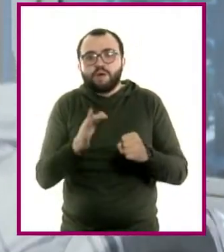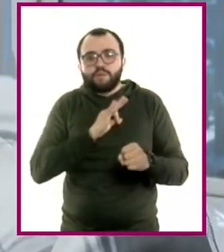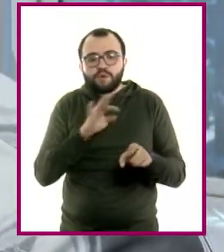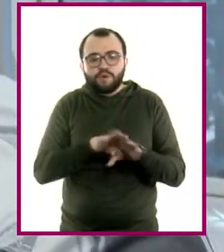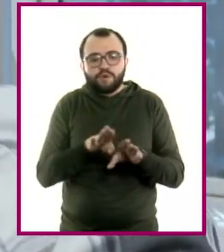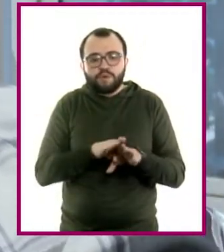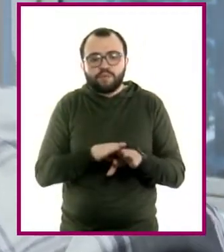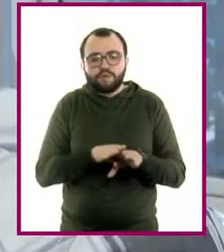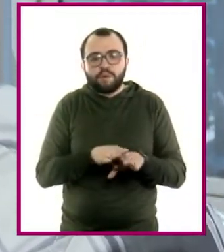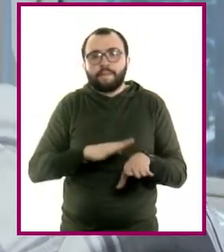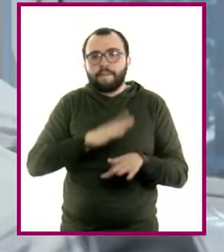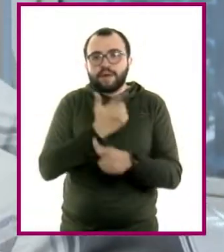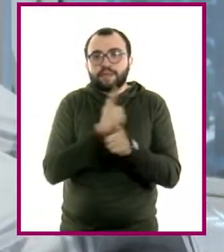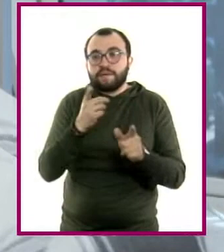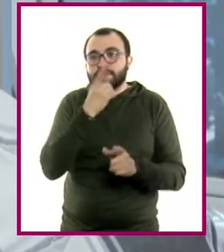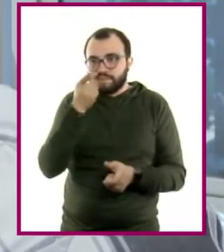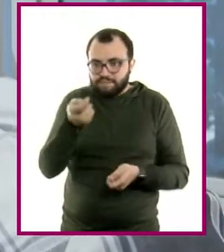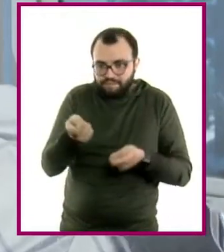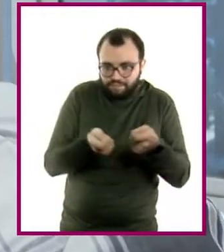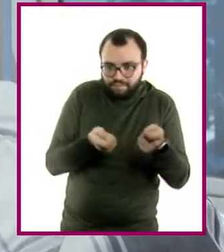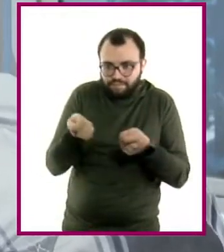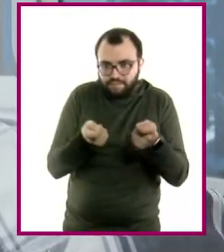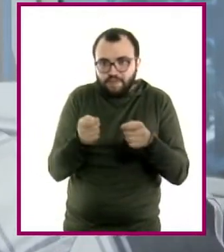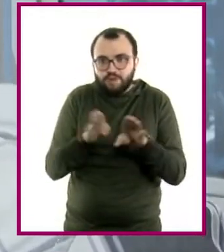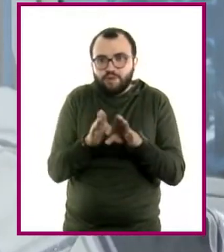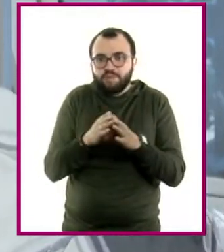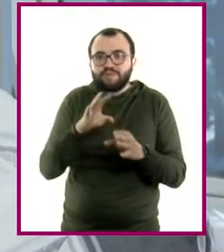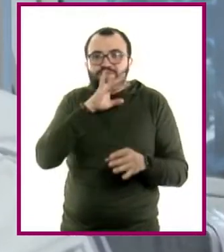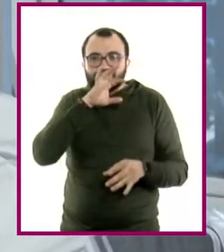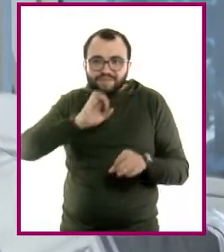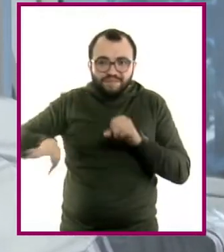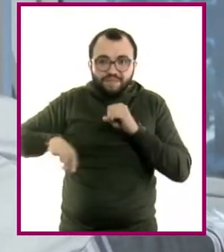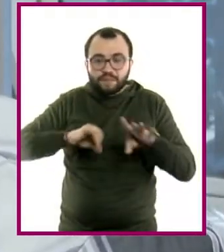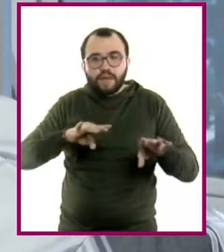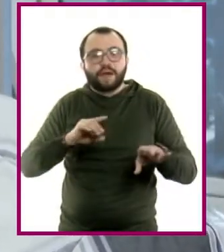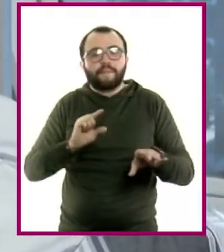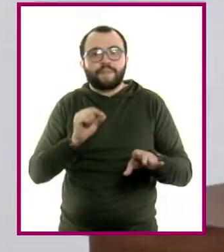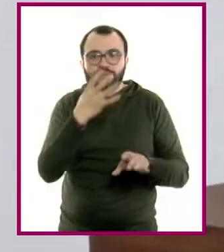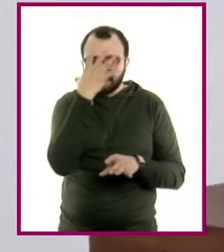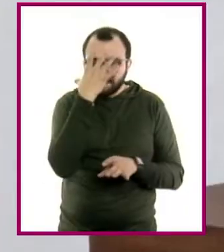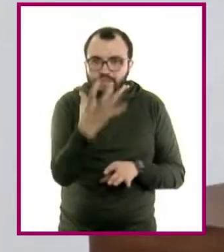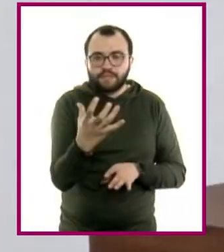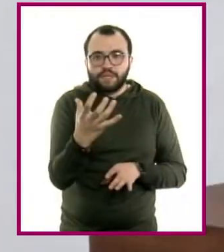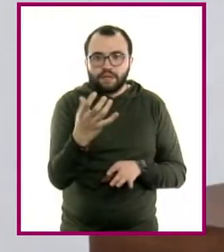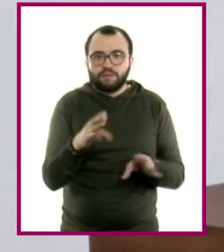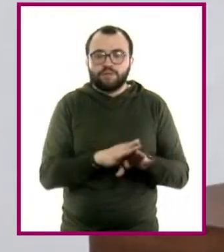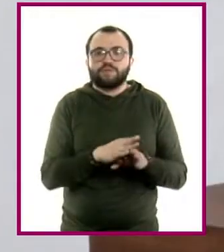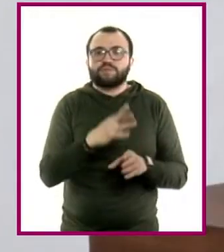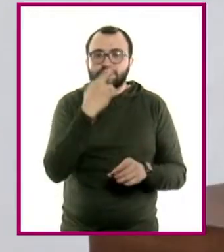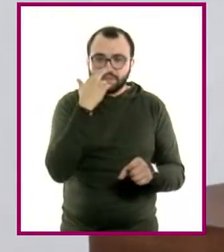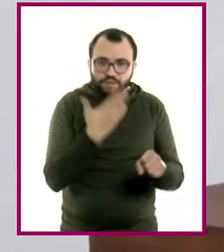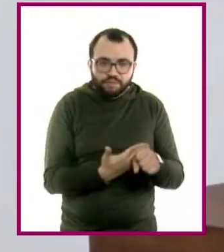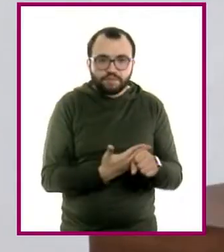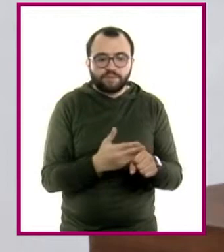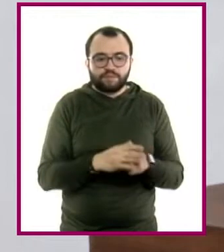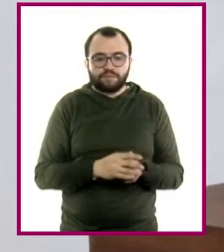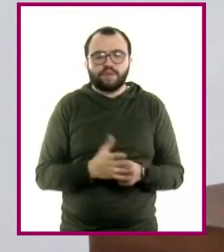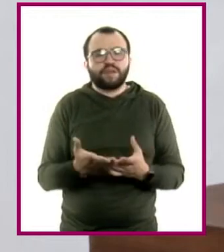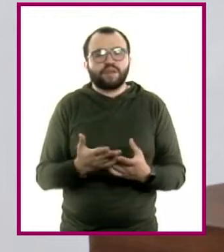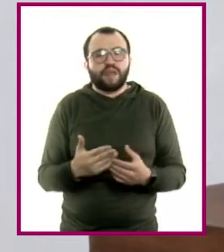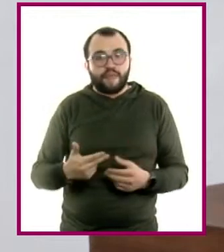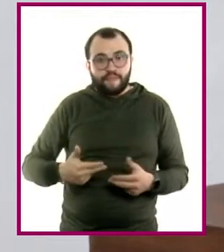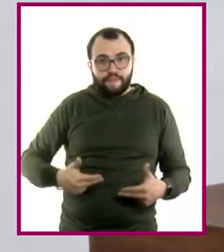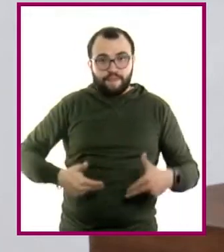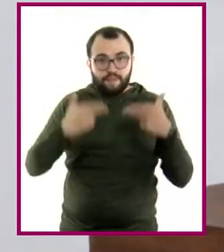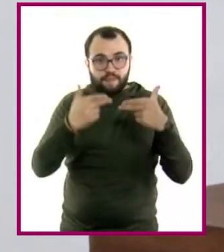que el manejo de la contaminación y los recursos naturales sean tomados con más seriedad. El negocio de los recursos naturales